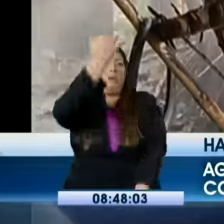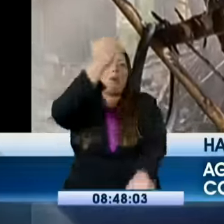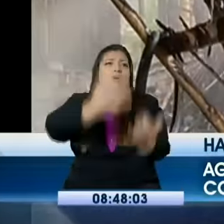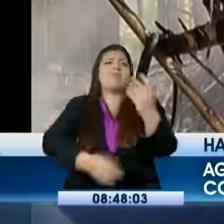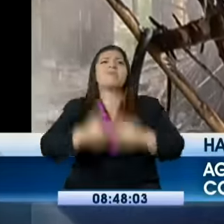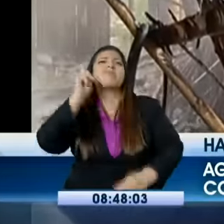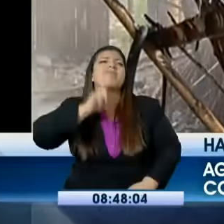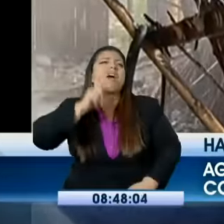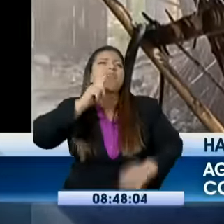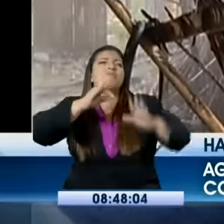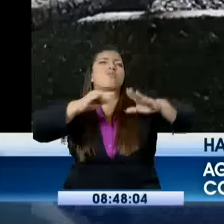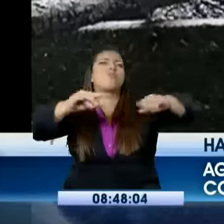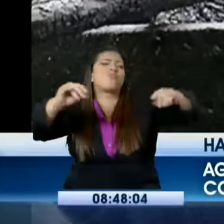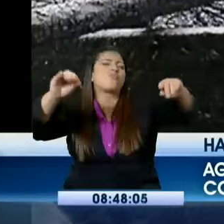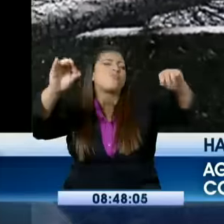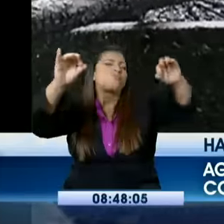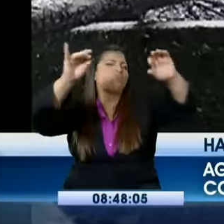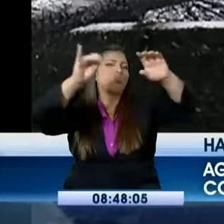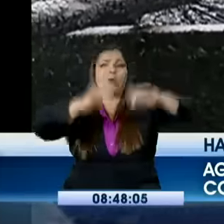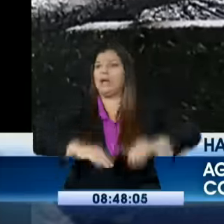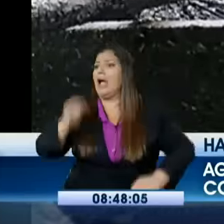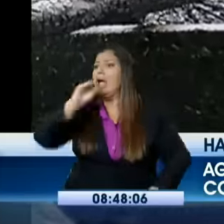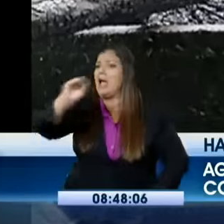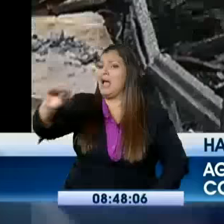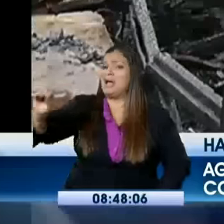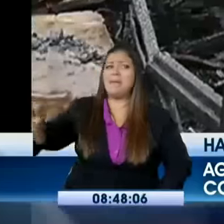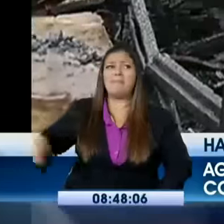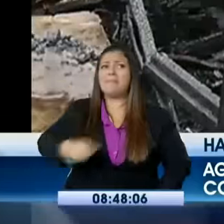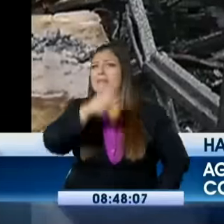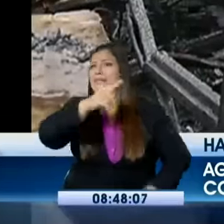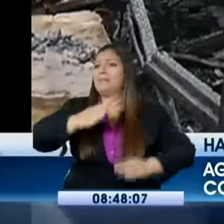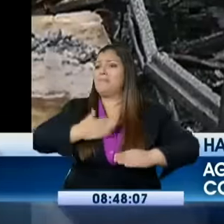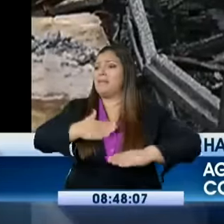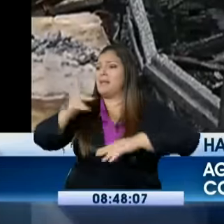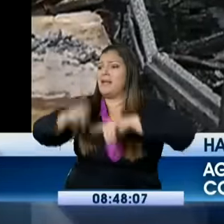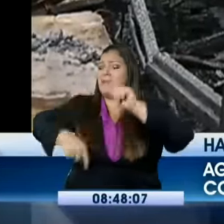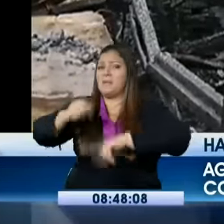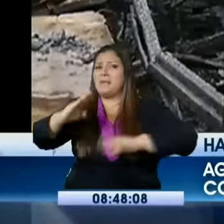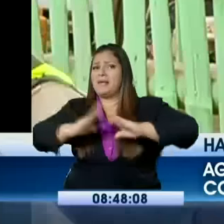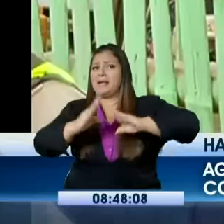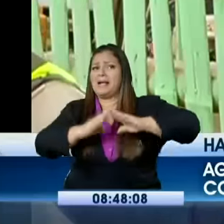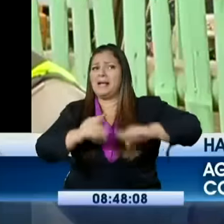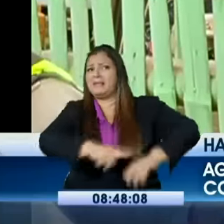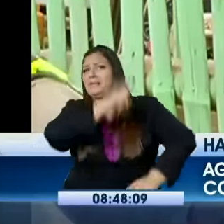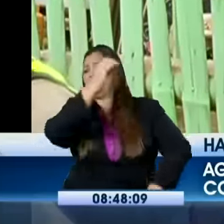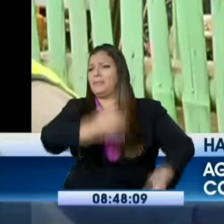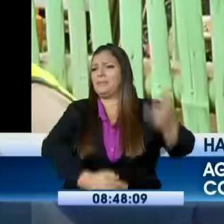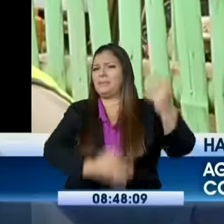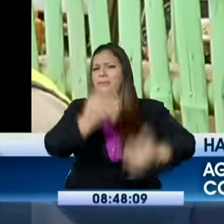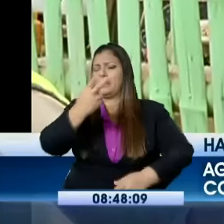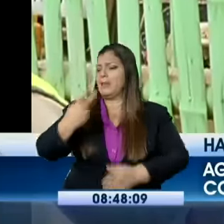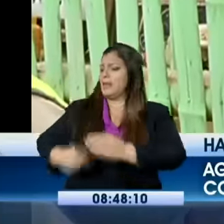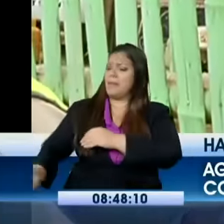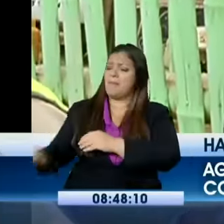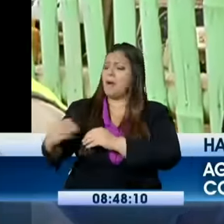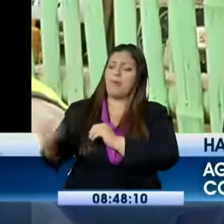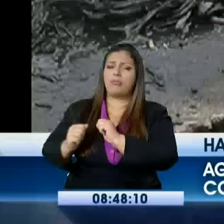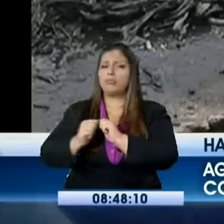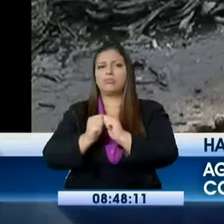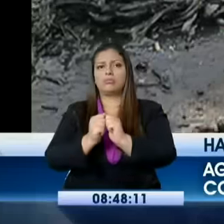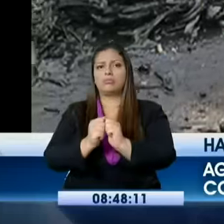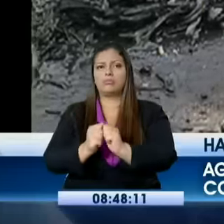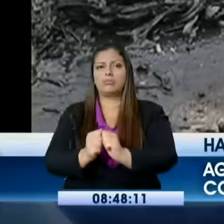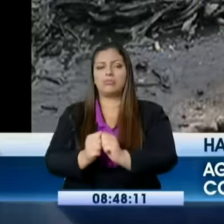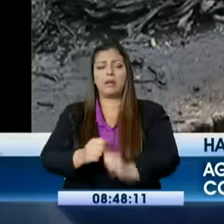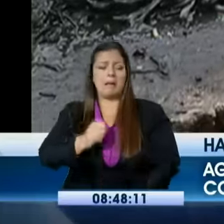negro. Y entonces yo le digo, uy, se está quemando en la casa. Y le digo, es de mi amiga. Y con mi hija me vine corriendo. Según moradores indican que